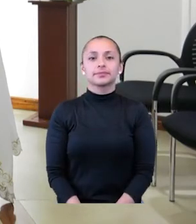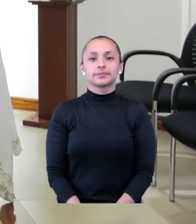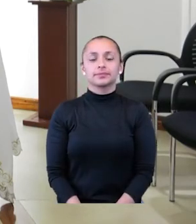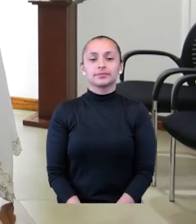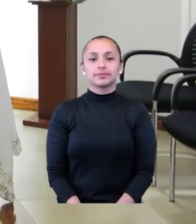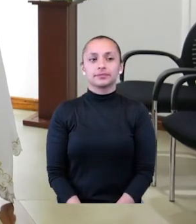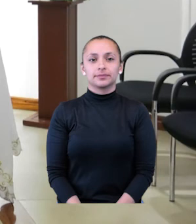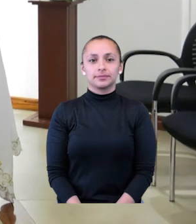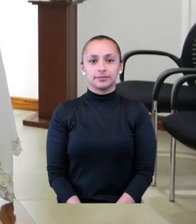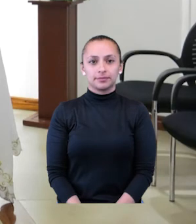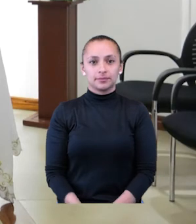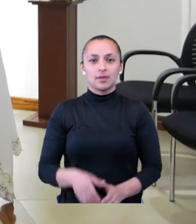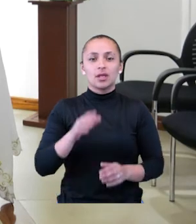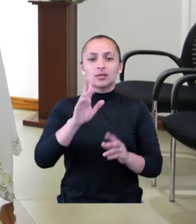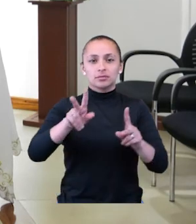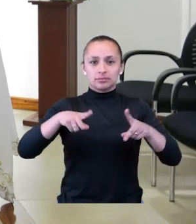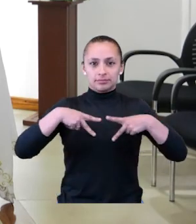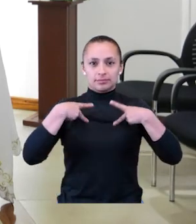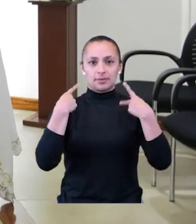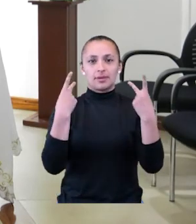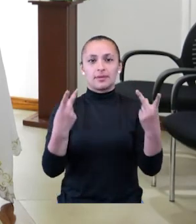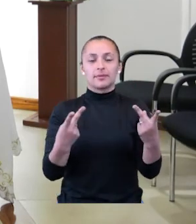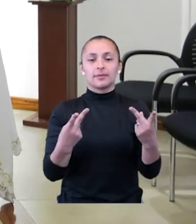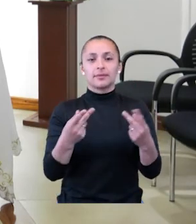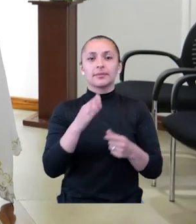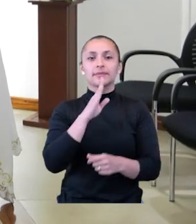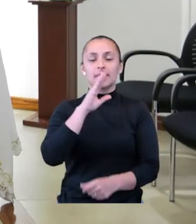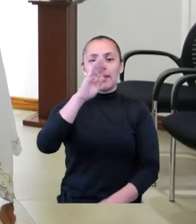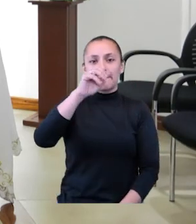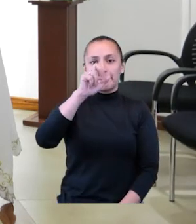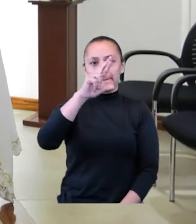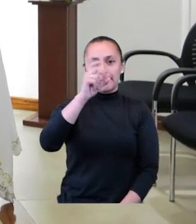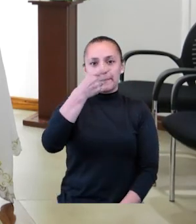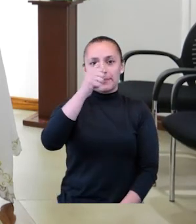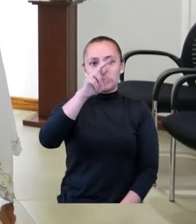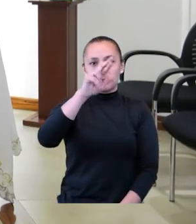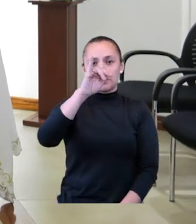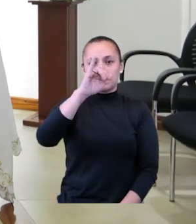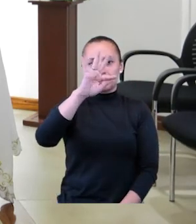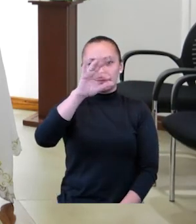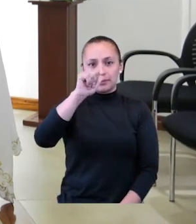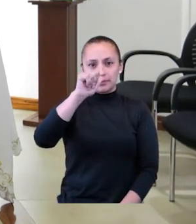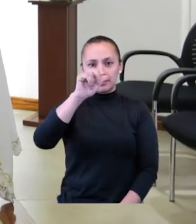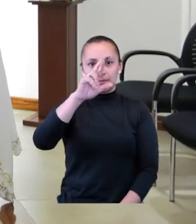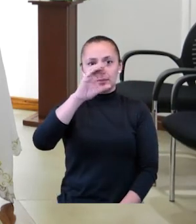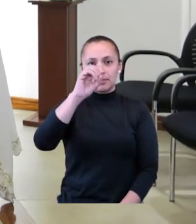consagramos las vidas de margaritas rojas